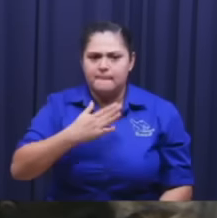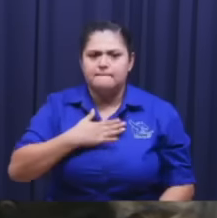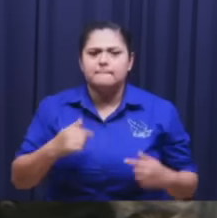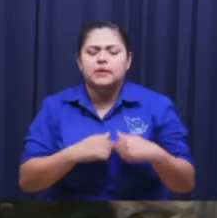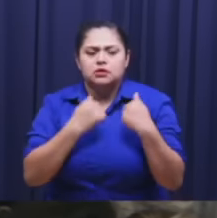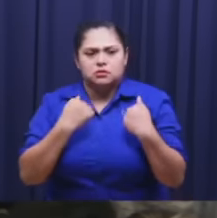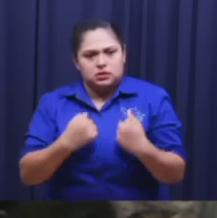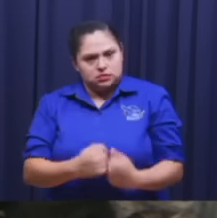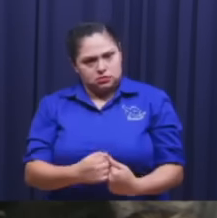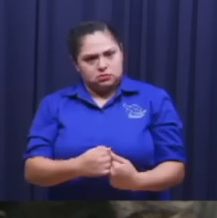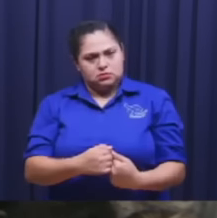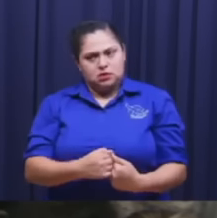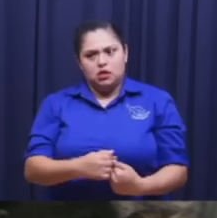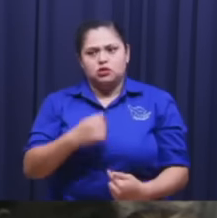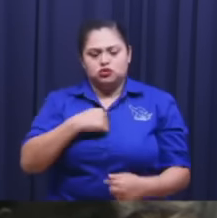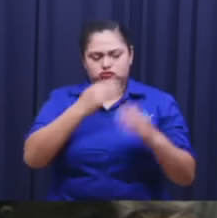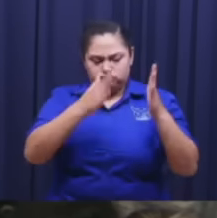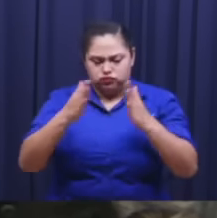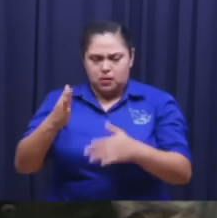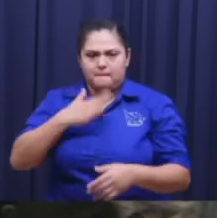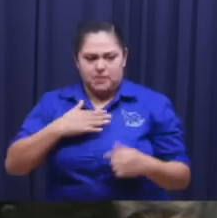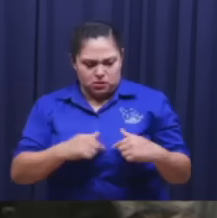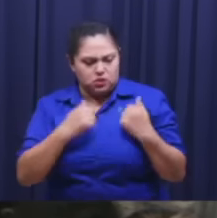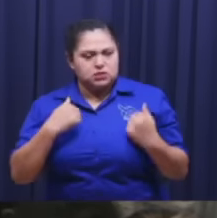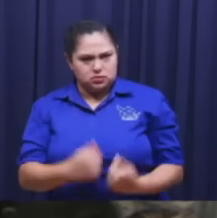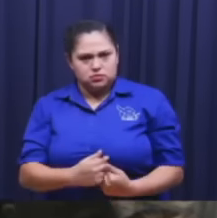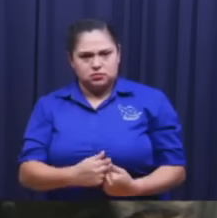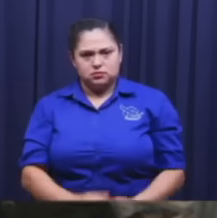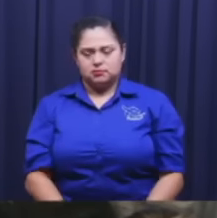corazón. Me lo propongo.